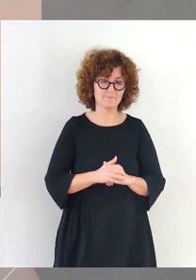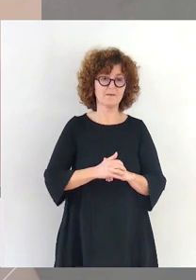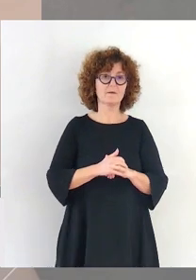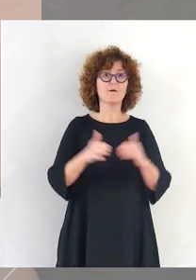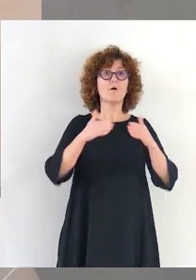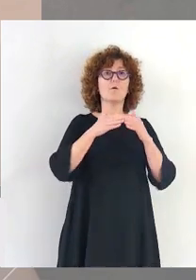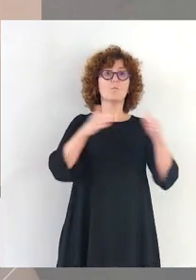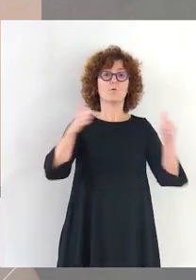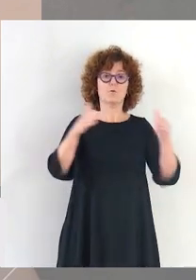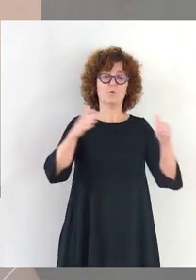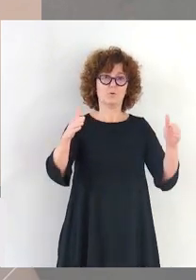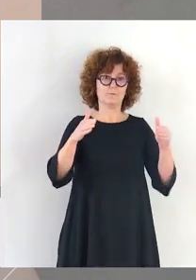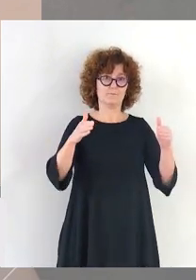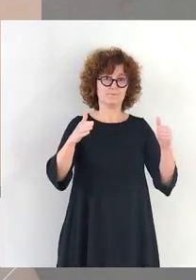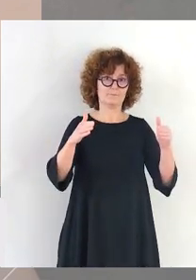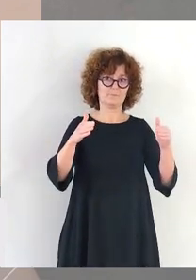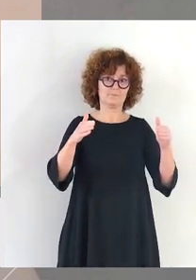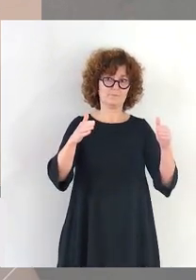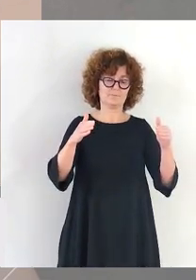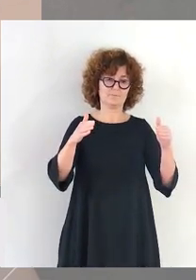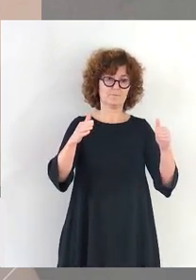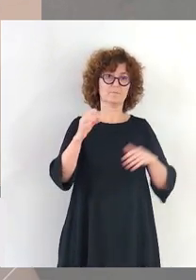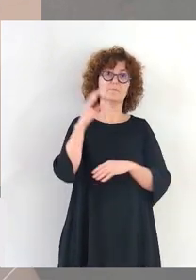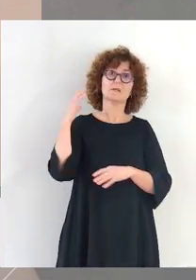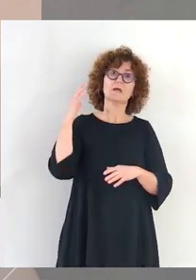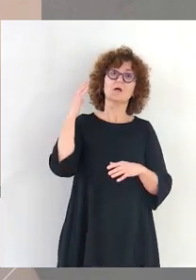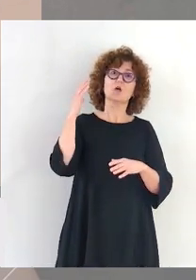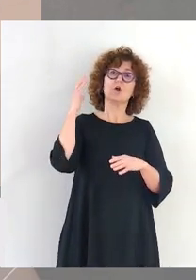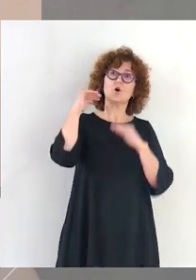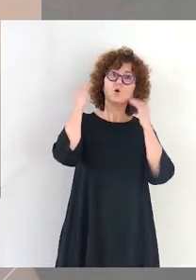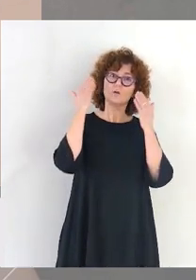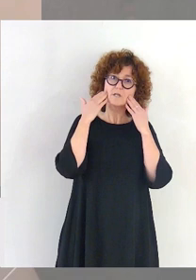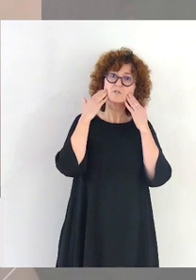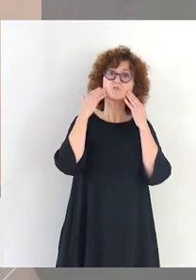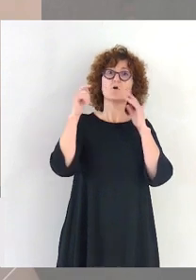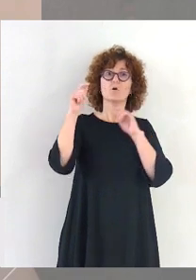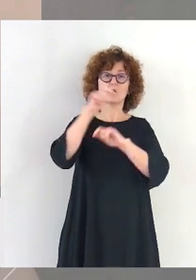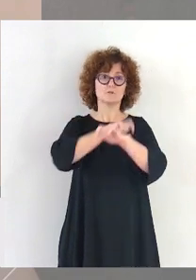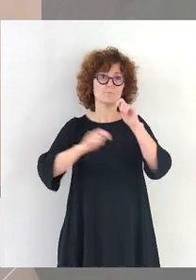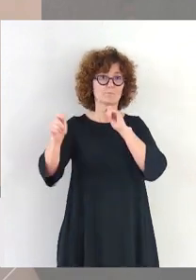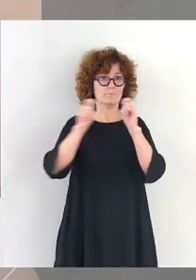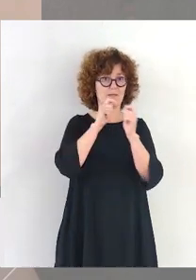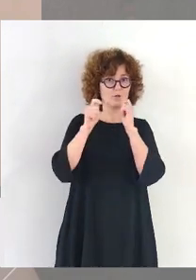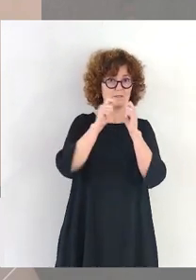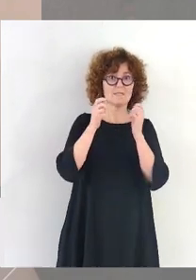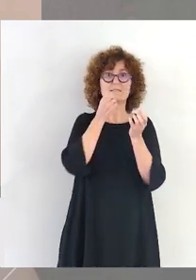El 15to Congreso de la asociación de periodistas de información